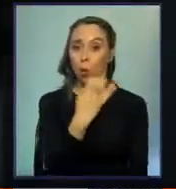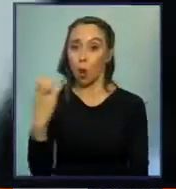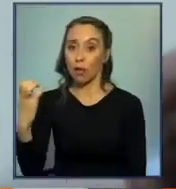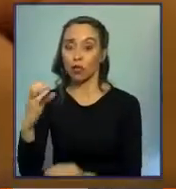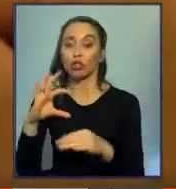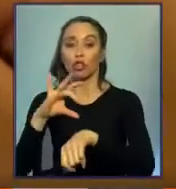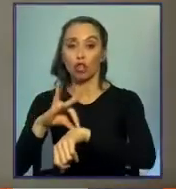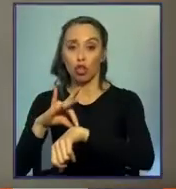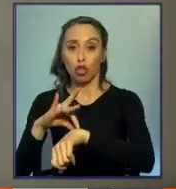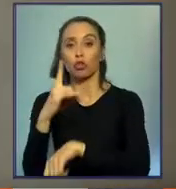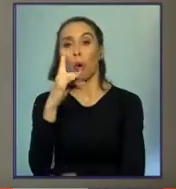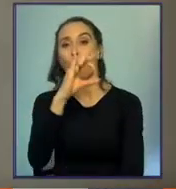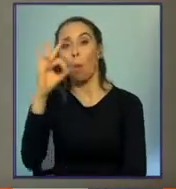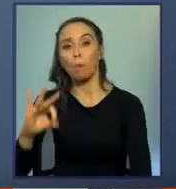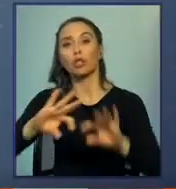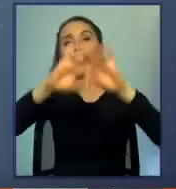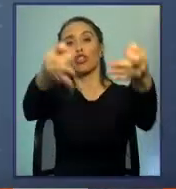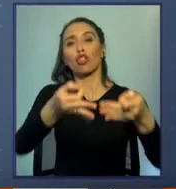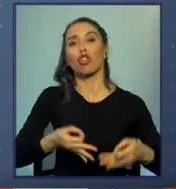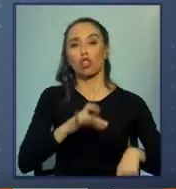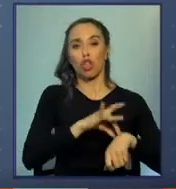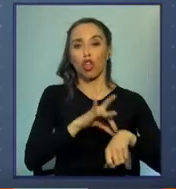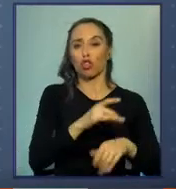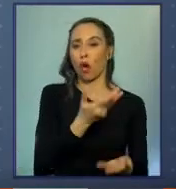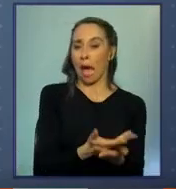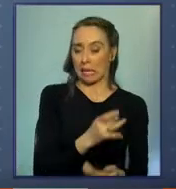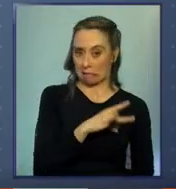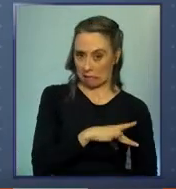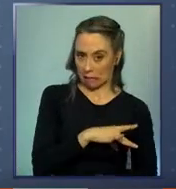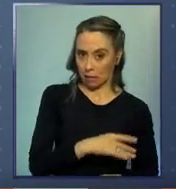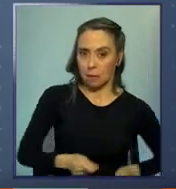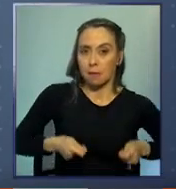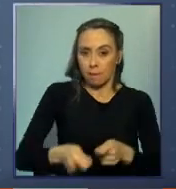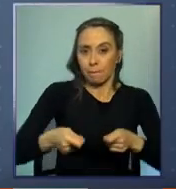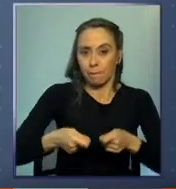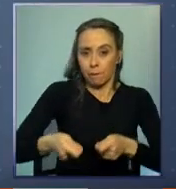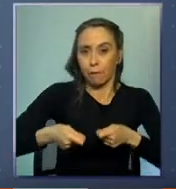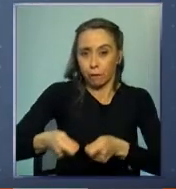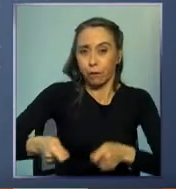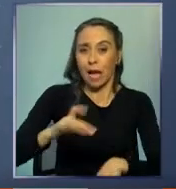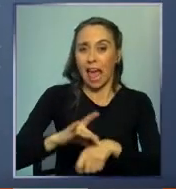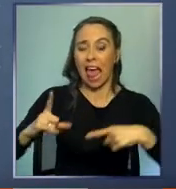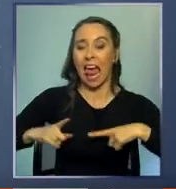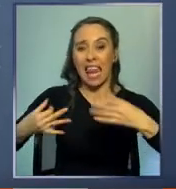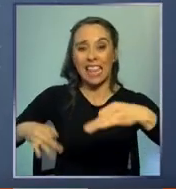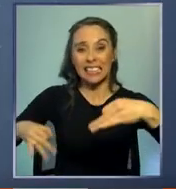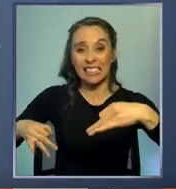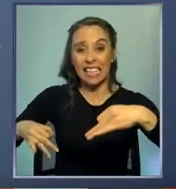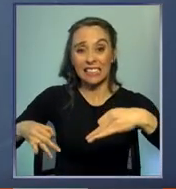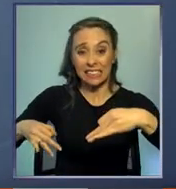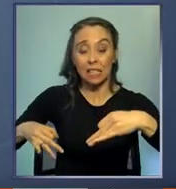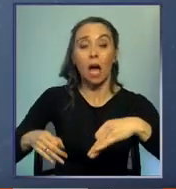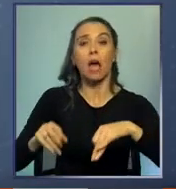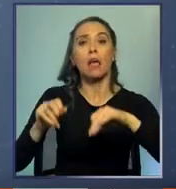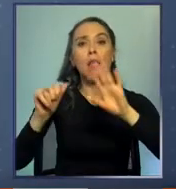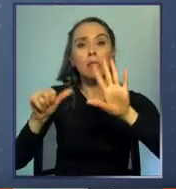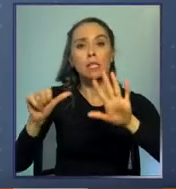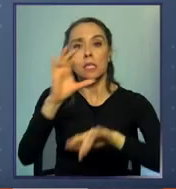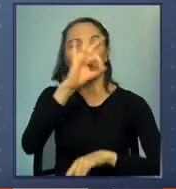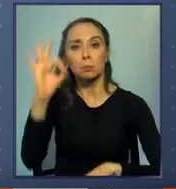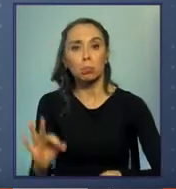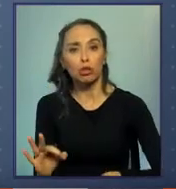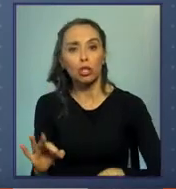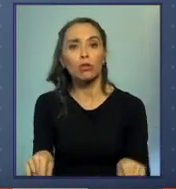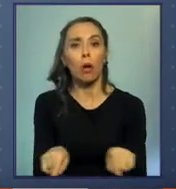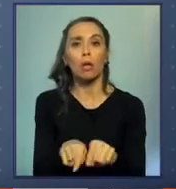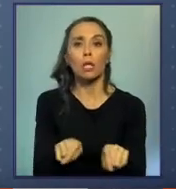al 1% de los profesionales que hay en Chile han emitido el 16% de todos los permisos de incapacidad laboral, que